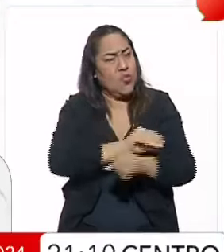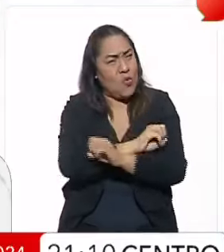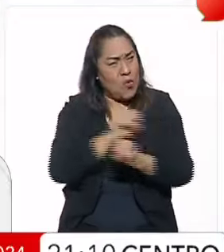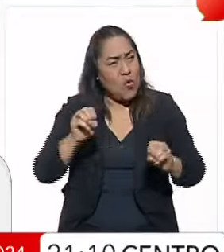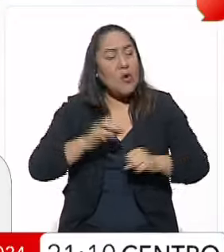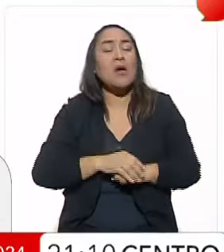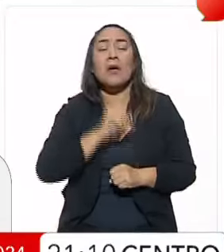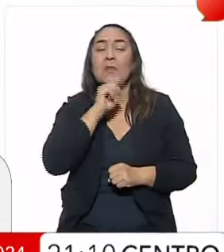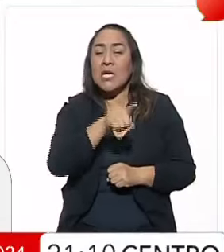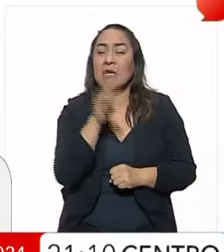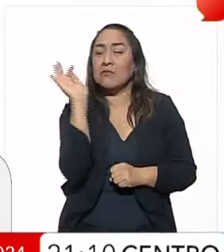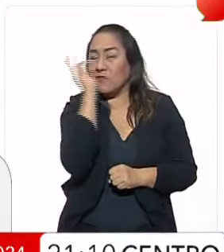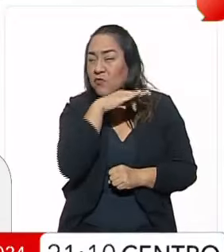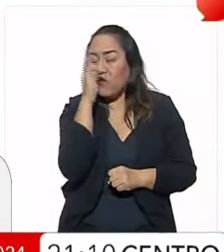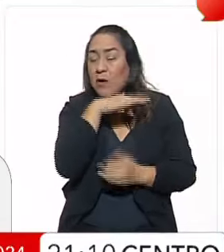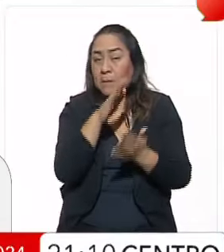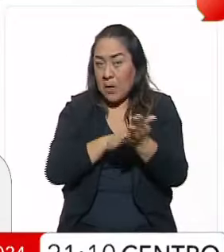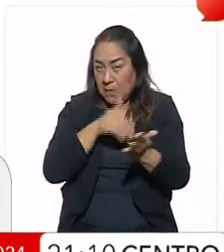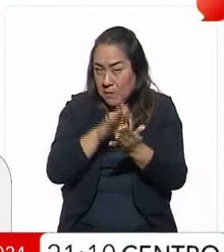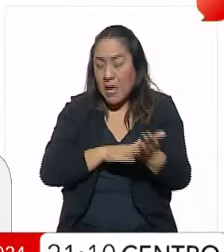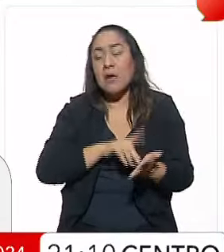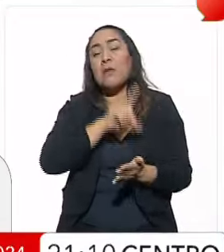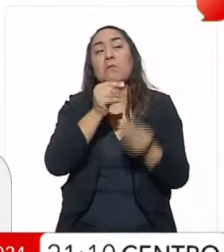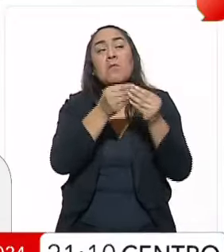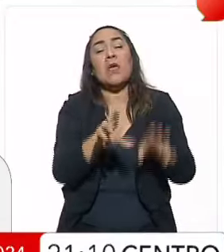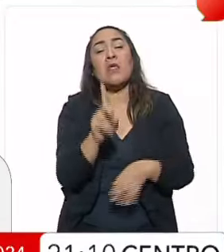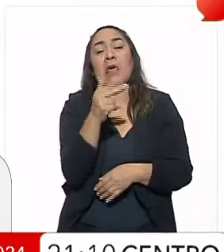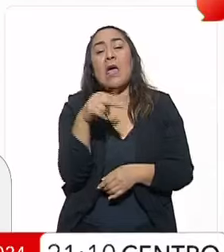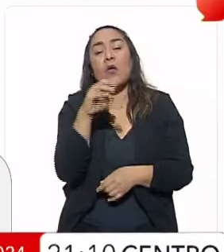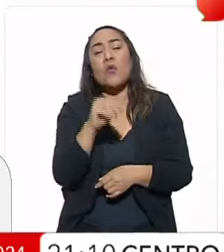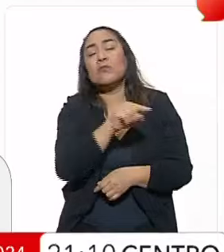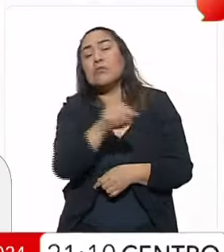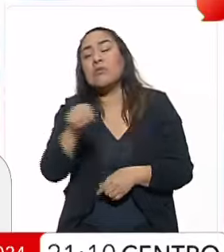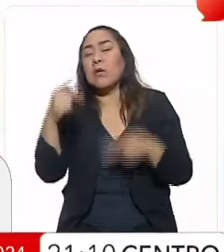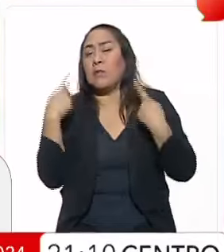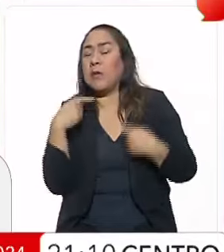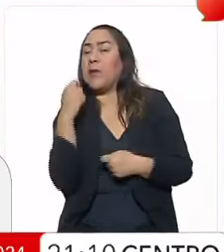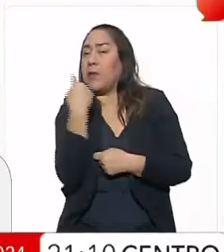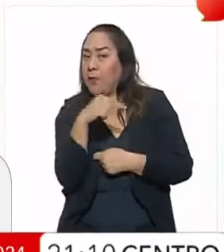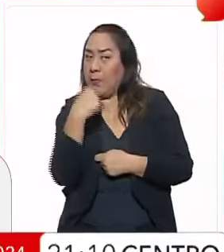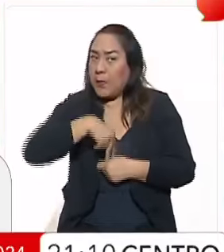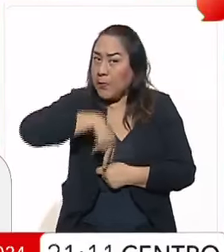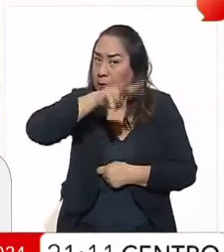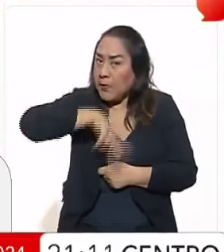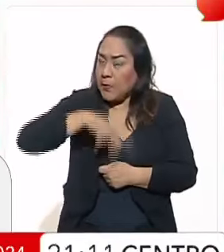así como de falsificar documentos y de haber causado daños a la salud de sus pacientes.